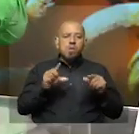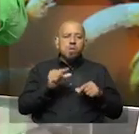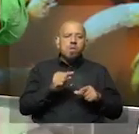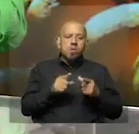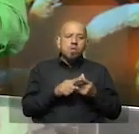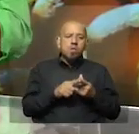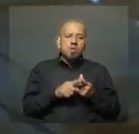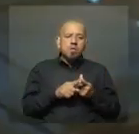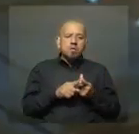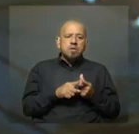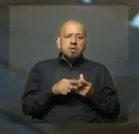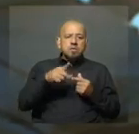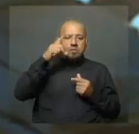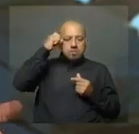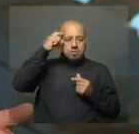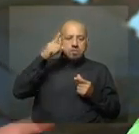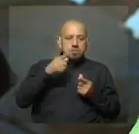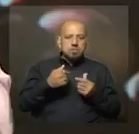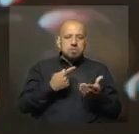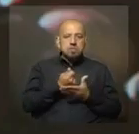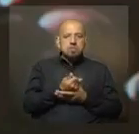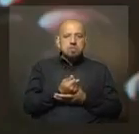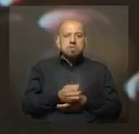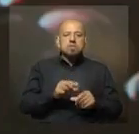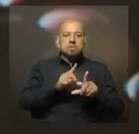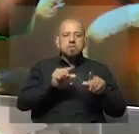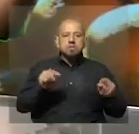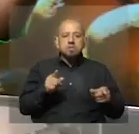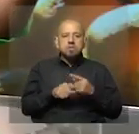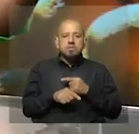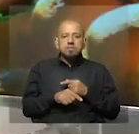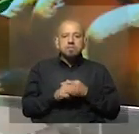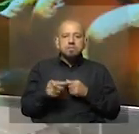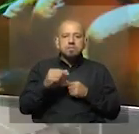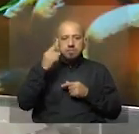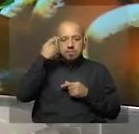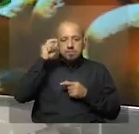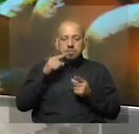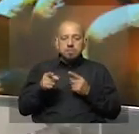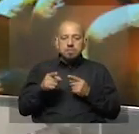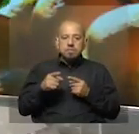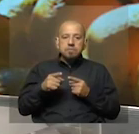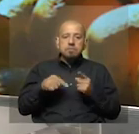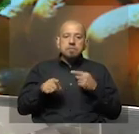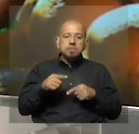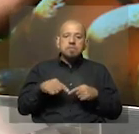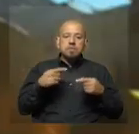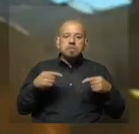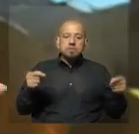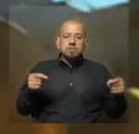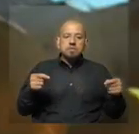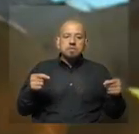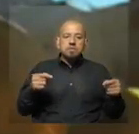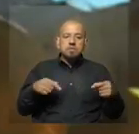crack, no. Eso es inteligencia. Se compró cuando la cosa está barata. Pero además está súper bien diseñada. O sea, vos decís que les cae bien, está muy atractiva